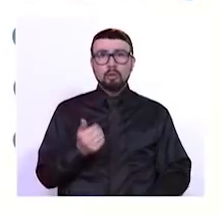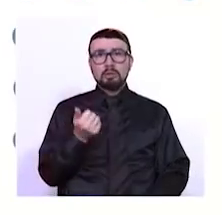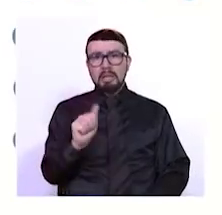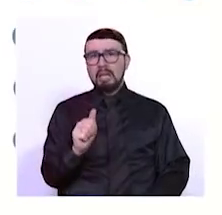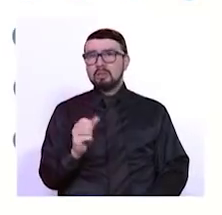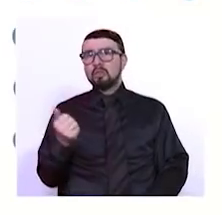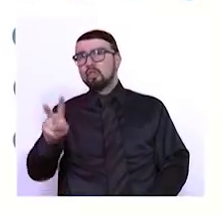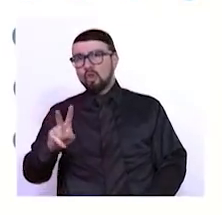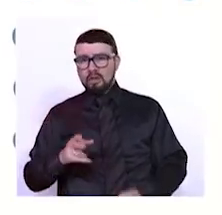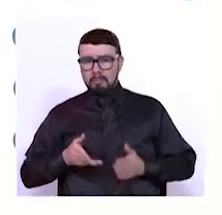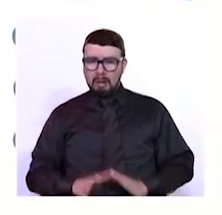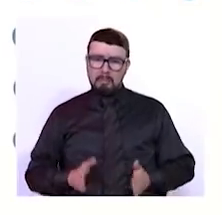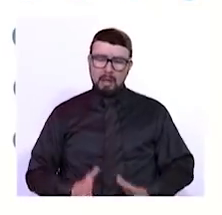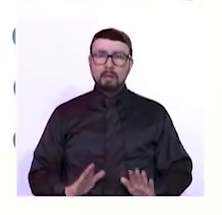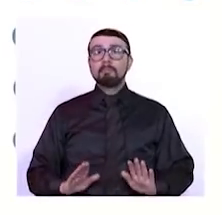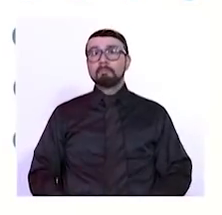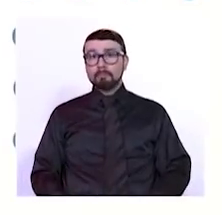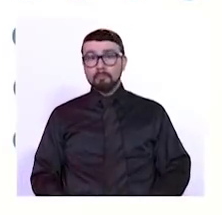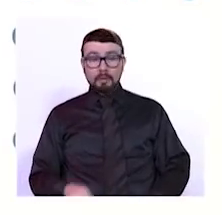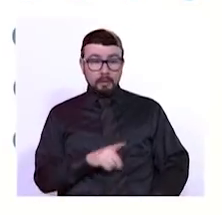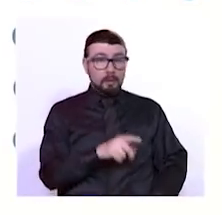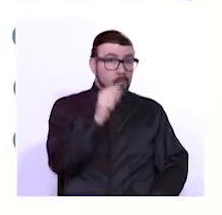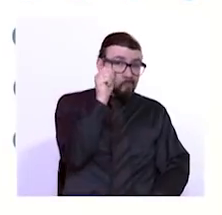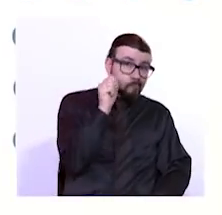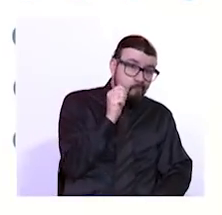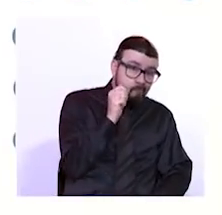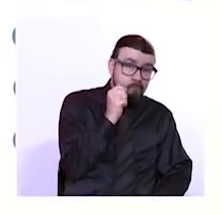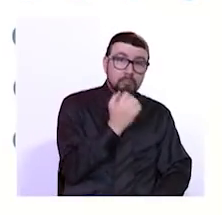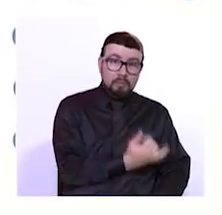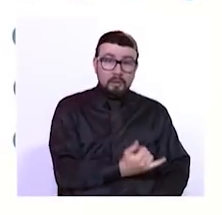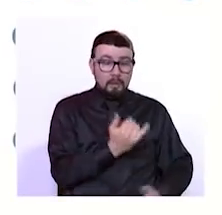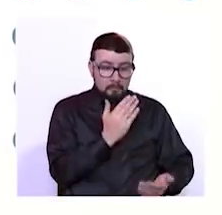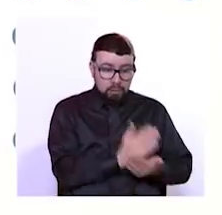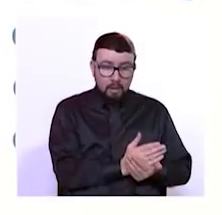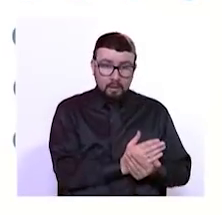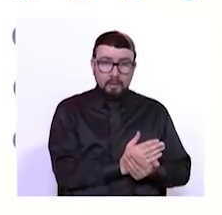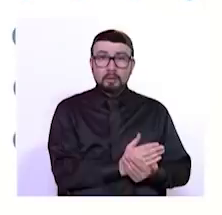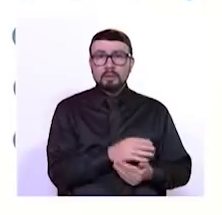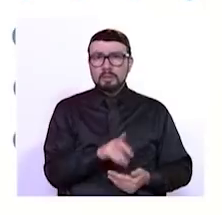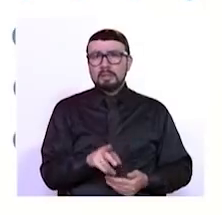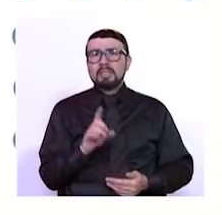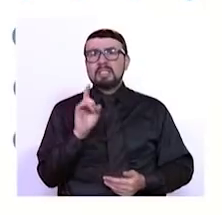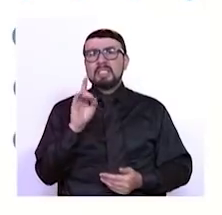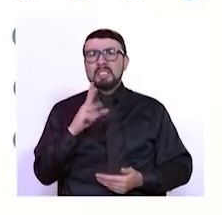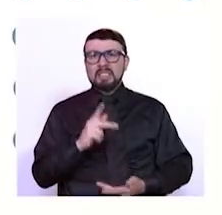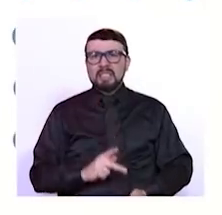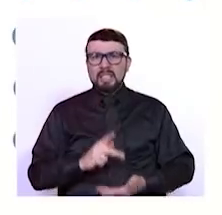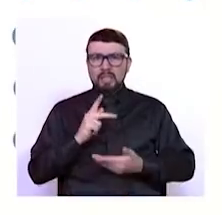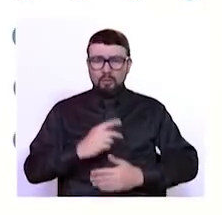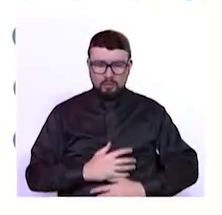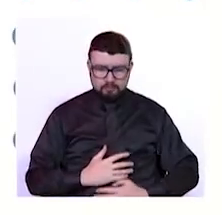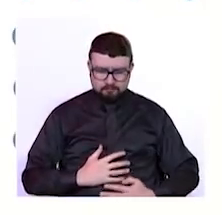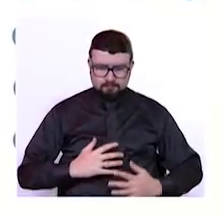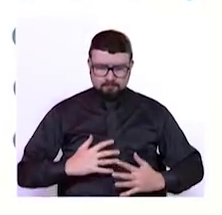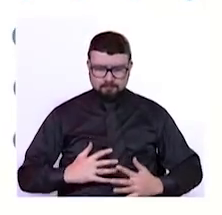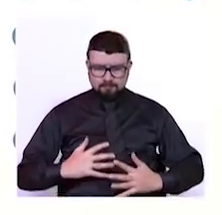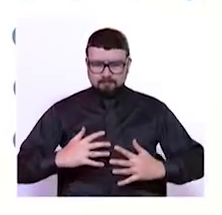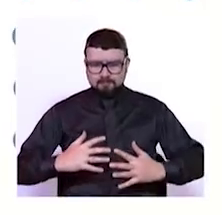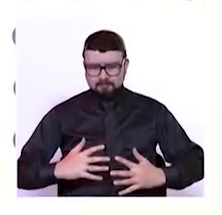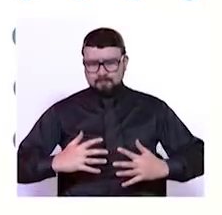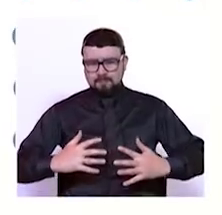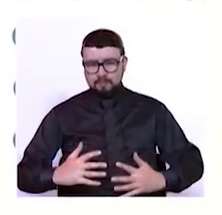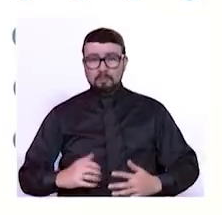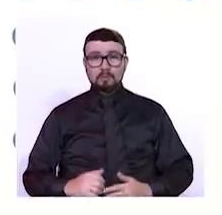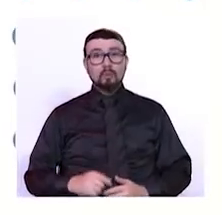Entonces cada embarazo tiene un promedio de 10, 12, 15 kilos de sobrepeso, que si no dejamos descansar